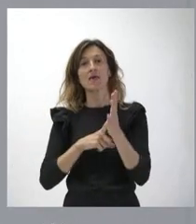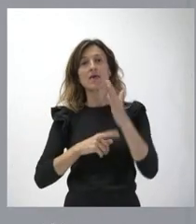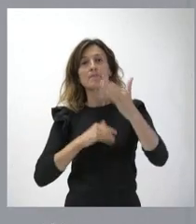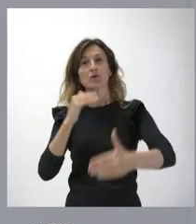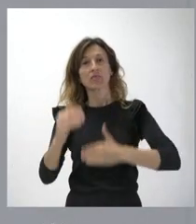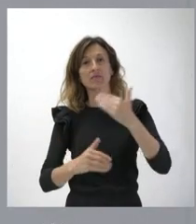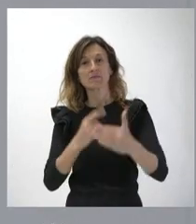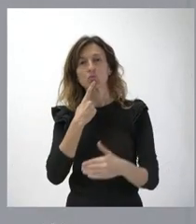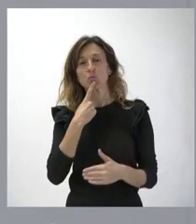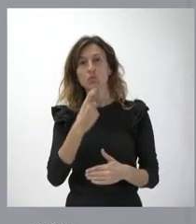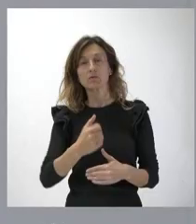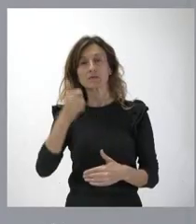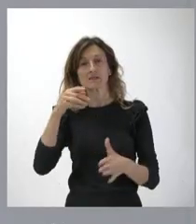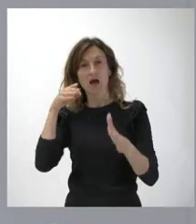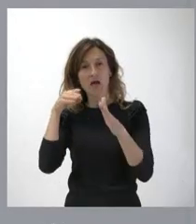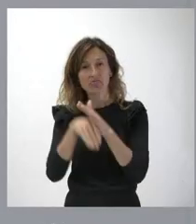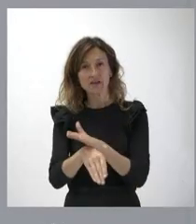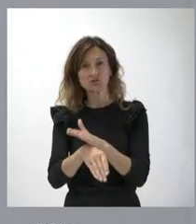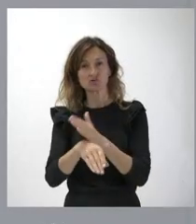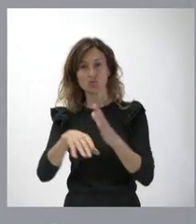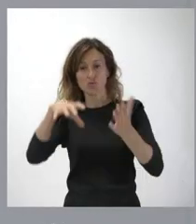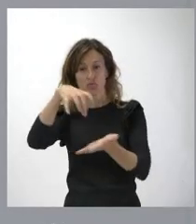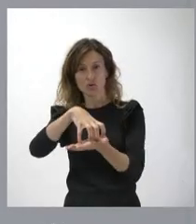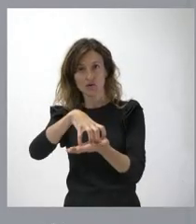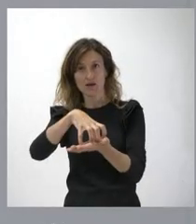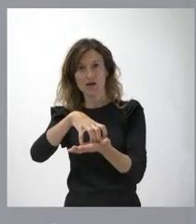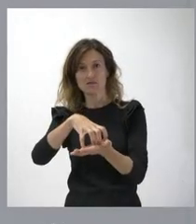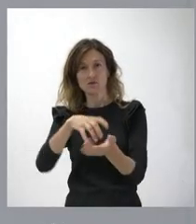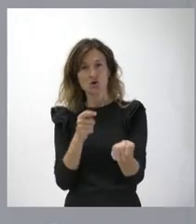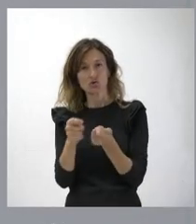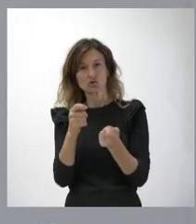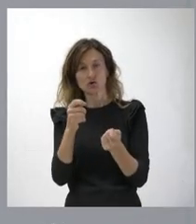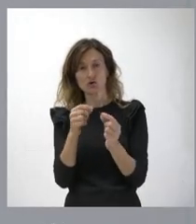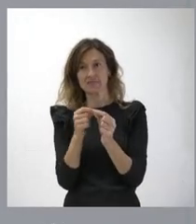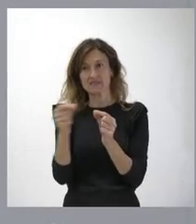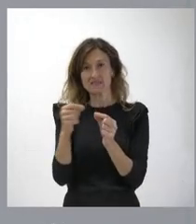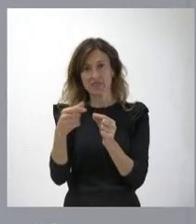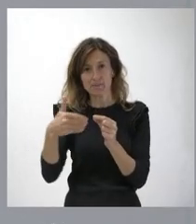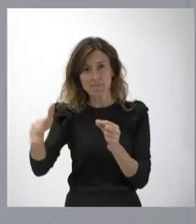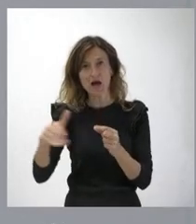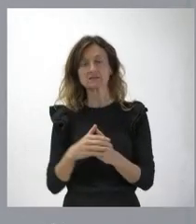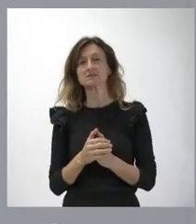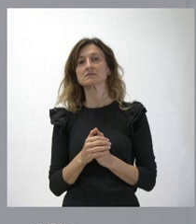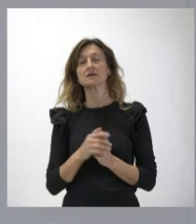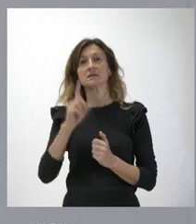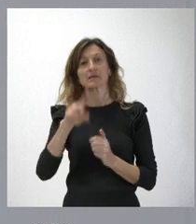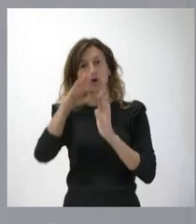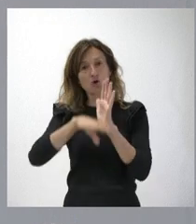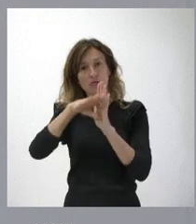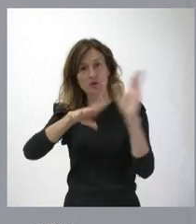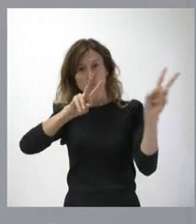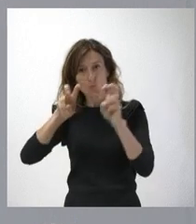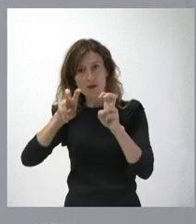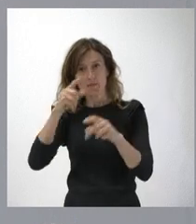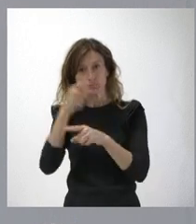más difícil para el acceso a este tipo de instalaciones hemos ampliado distancias hemos puesto nuevas condiciones